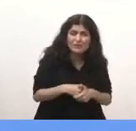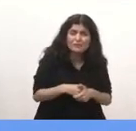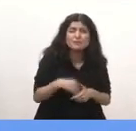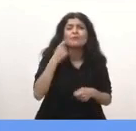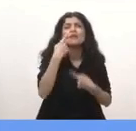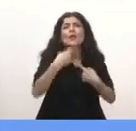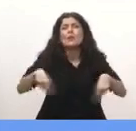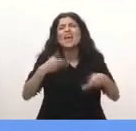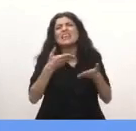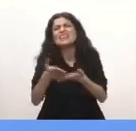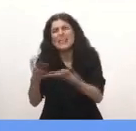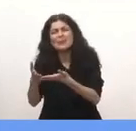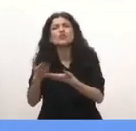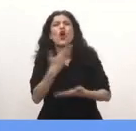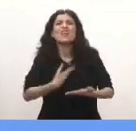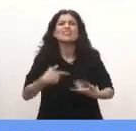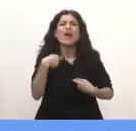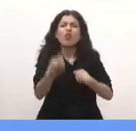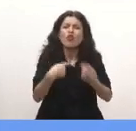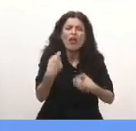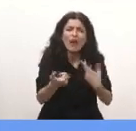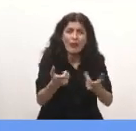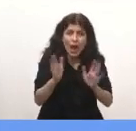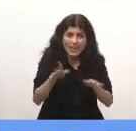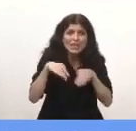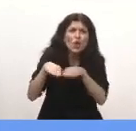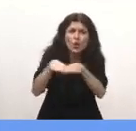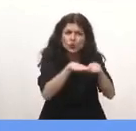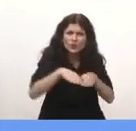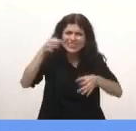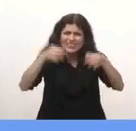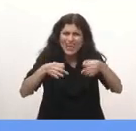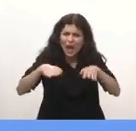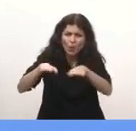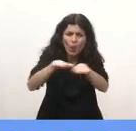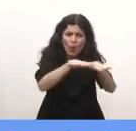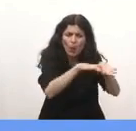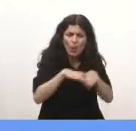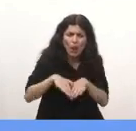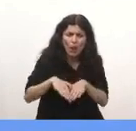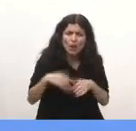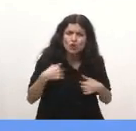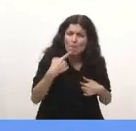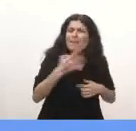servicios que el estado brinda estamos siendo justos en A quién bajamos Y cómo bajamos Y qué tan sostenible es